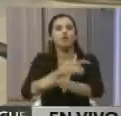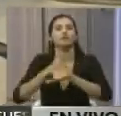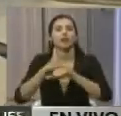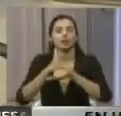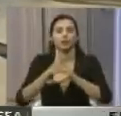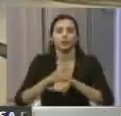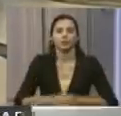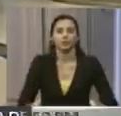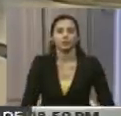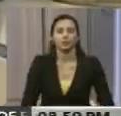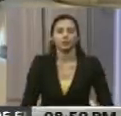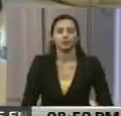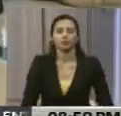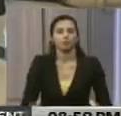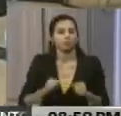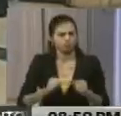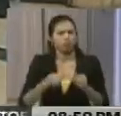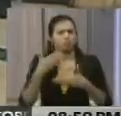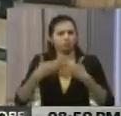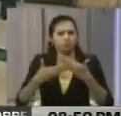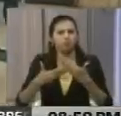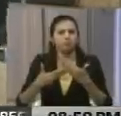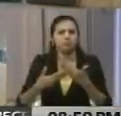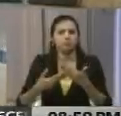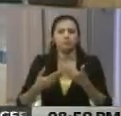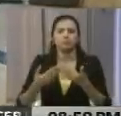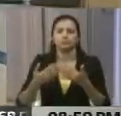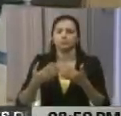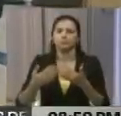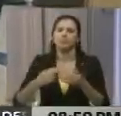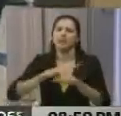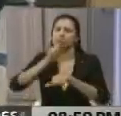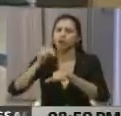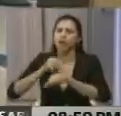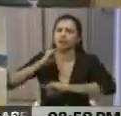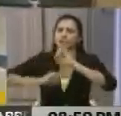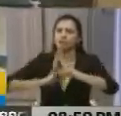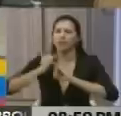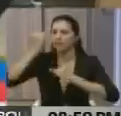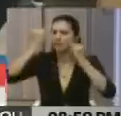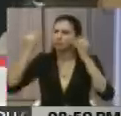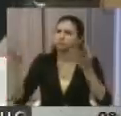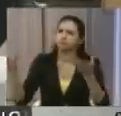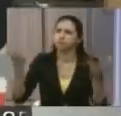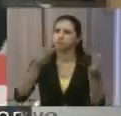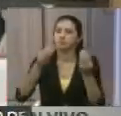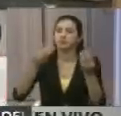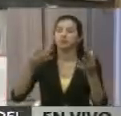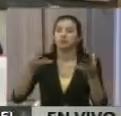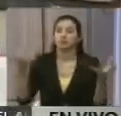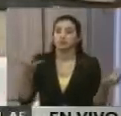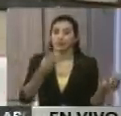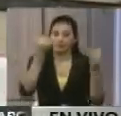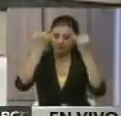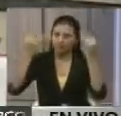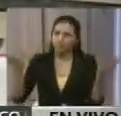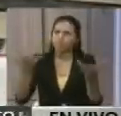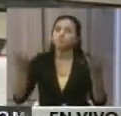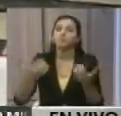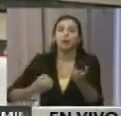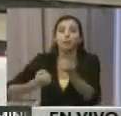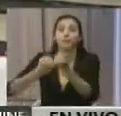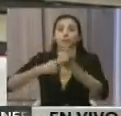seguir avanzando en esa recolección nacional e internacional de ideas que van fundamentando todo este proyecto